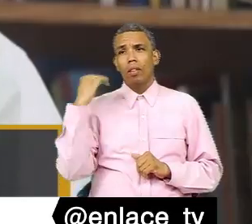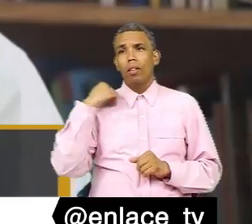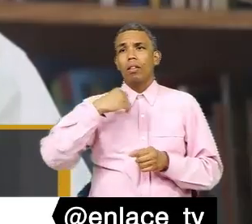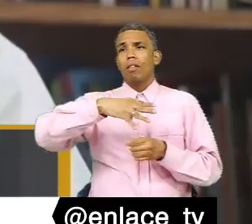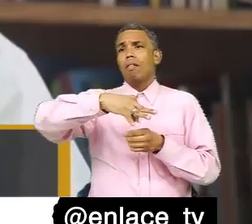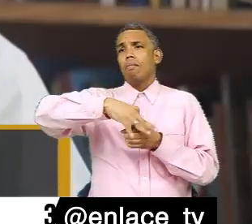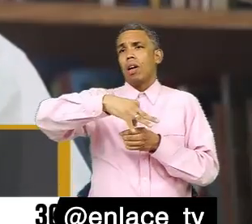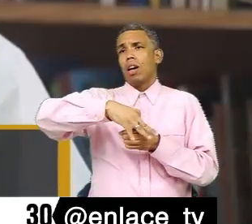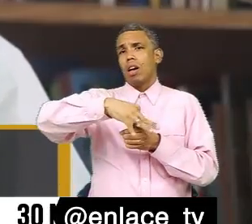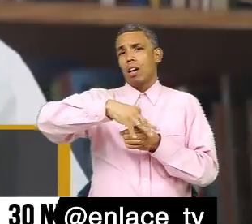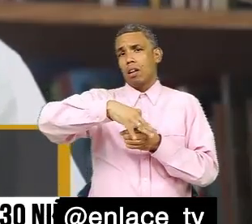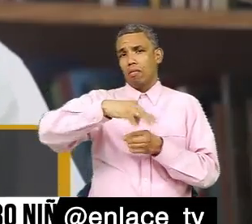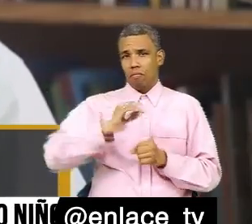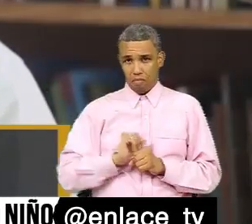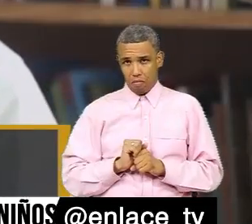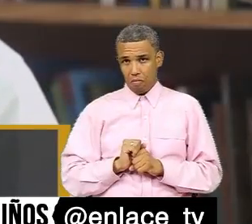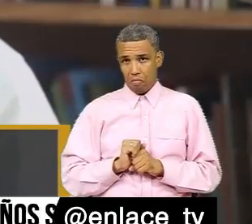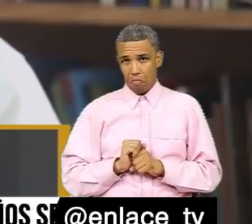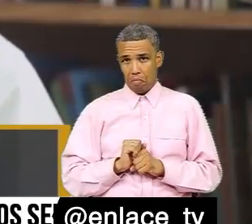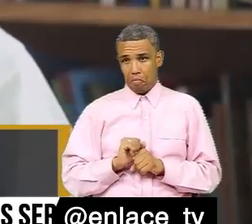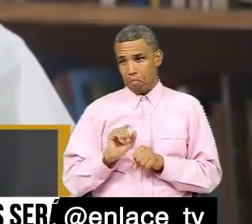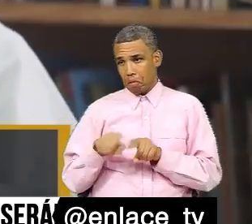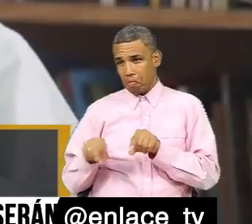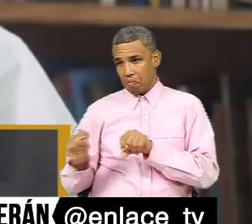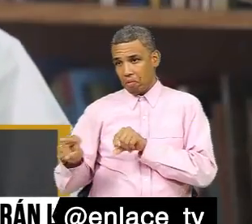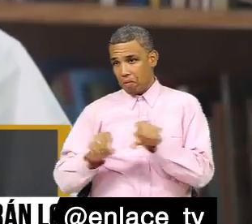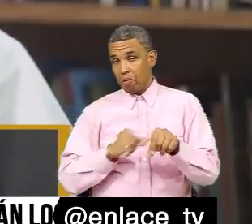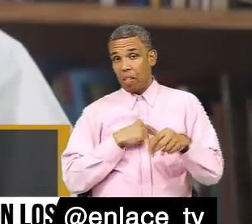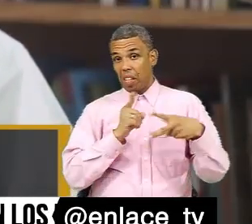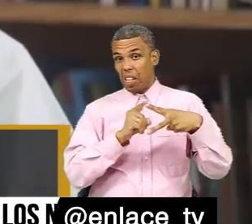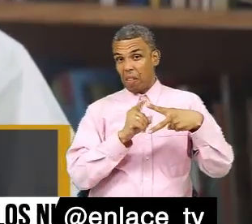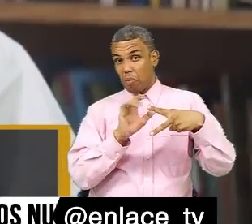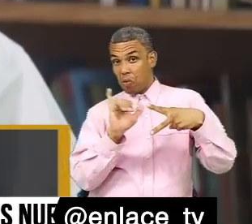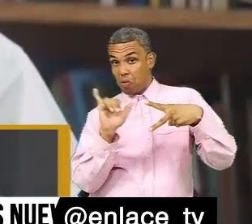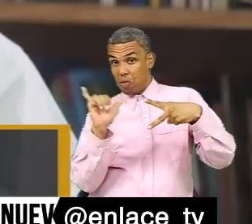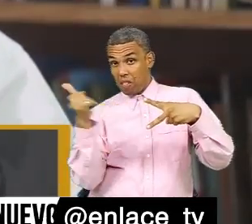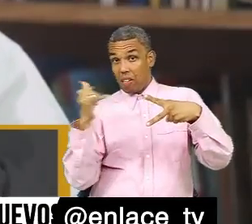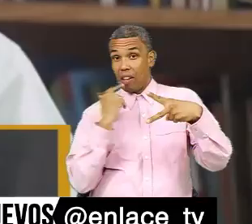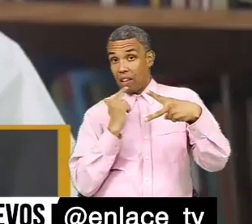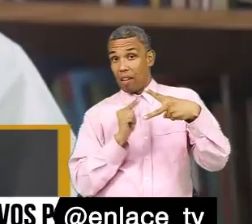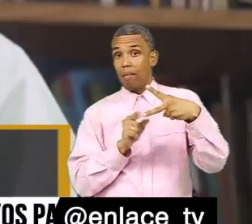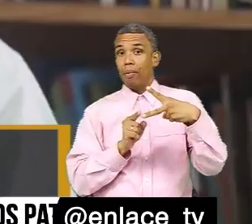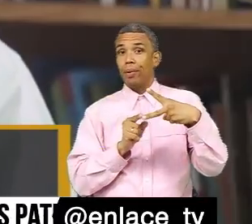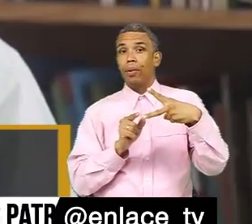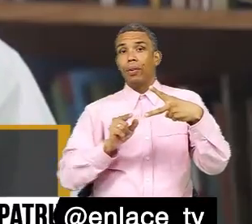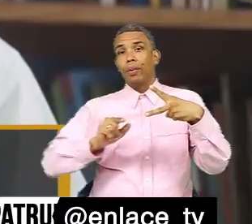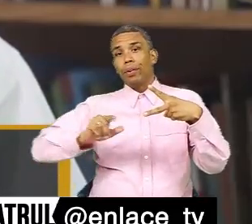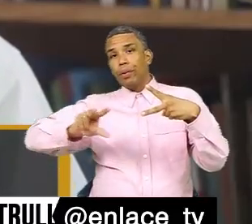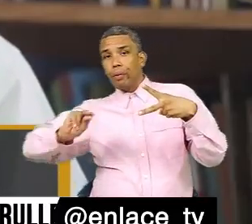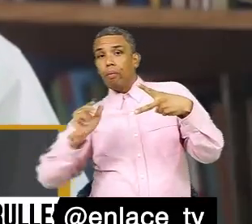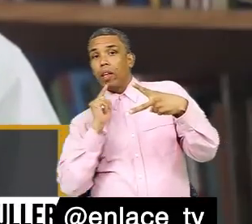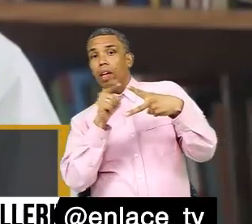tiene efecto jurídico alguno. El efecto es político.